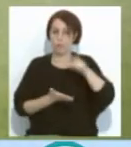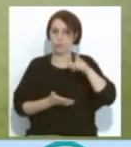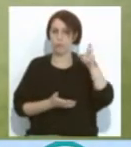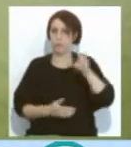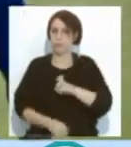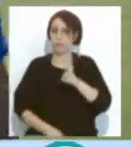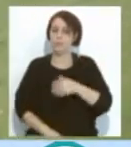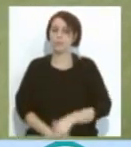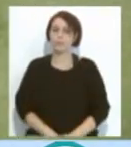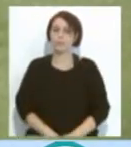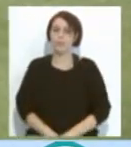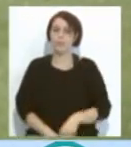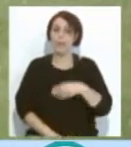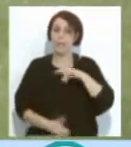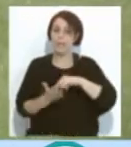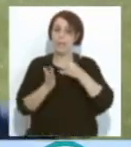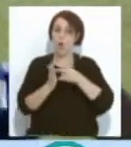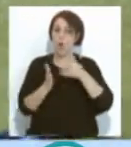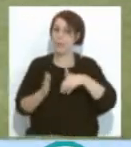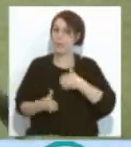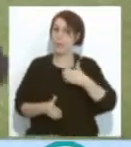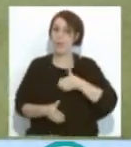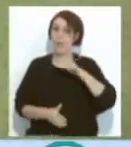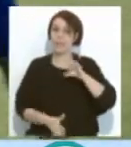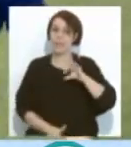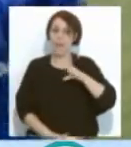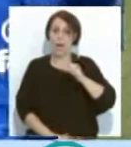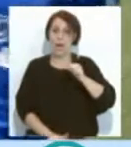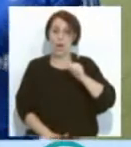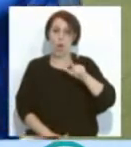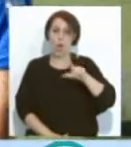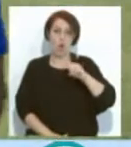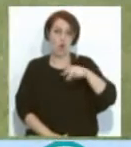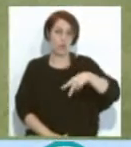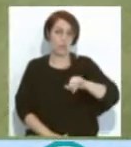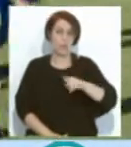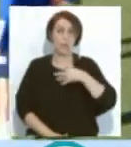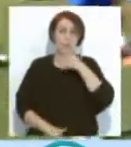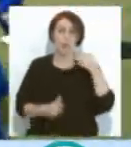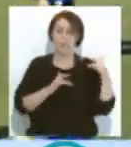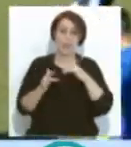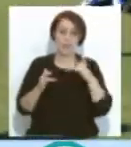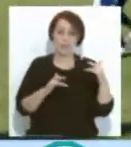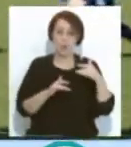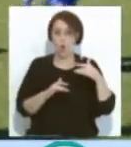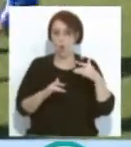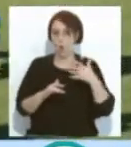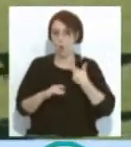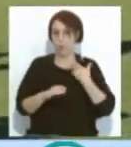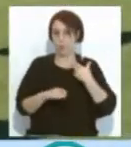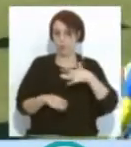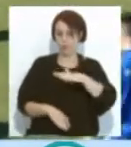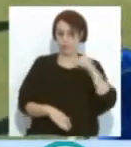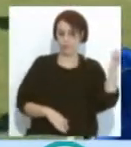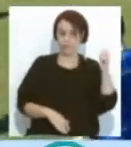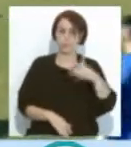Lionel Scaloni, el técnico argentino, citó para los partidos ante la baja de Juan Mazo, el portero de la